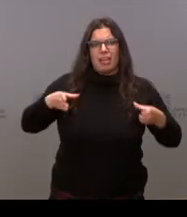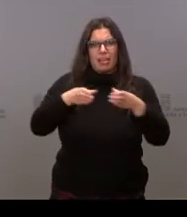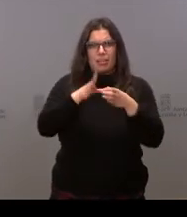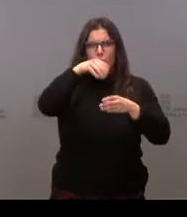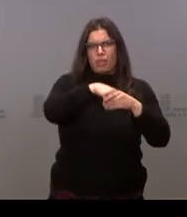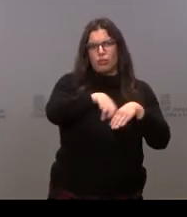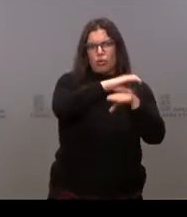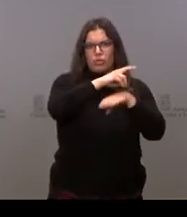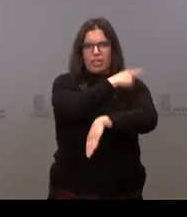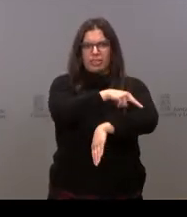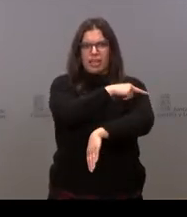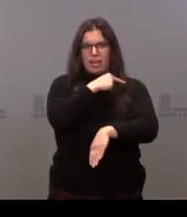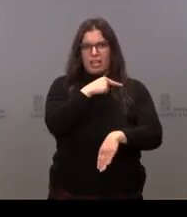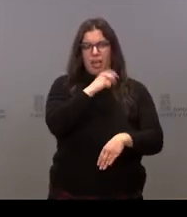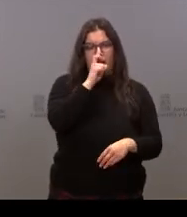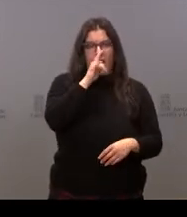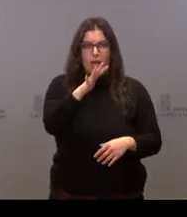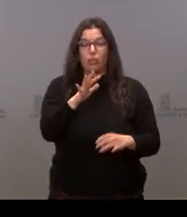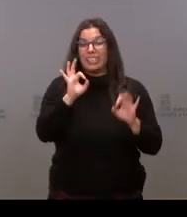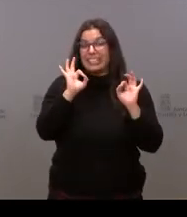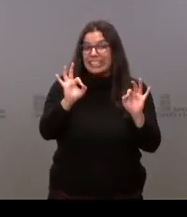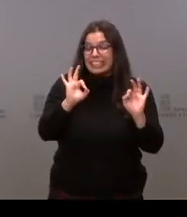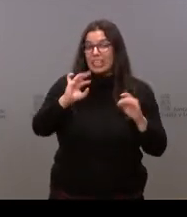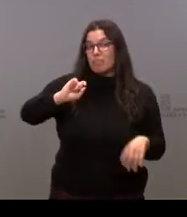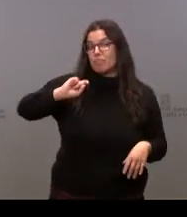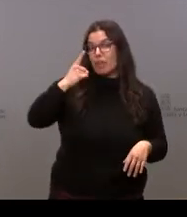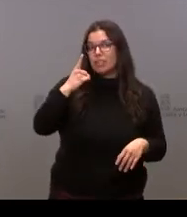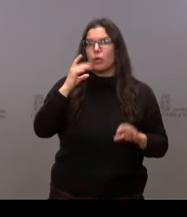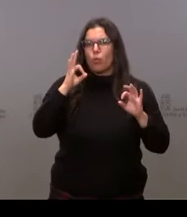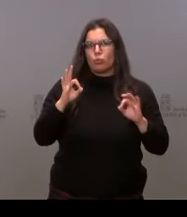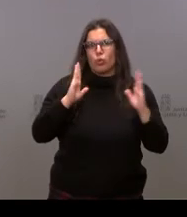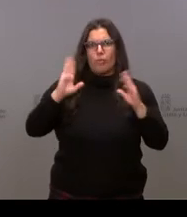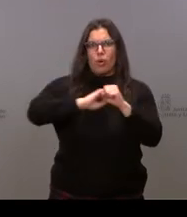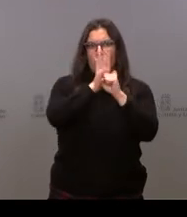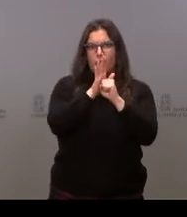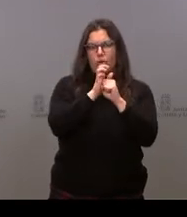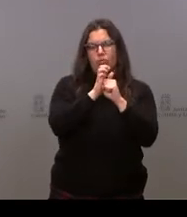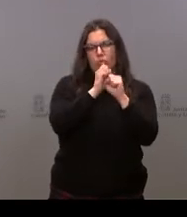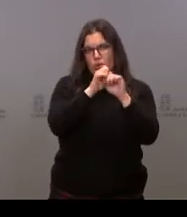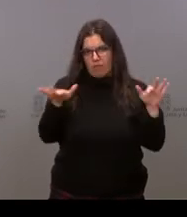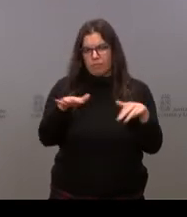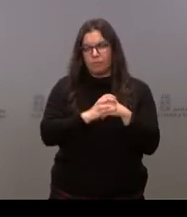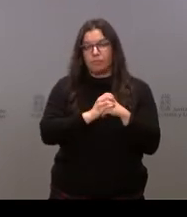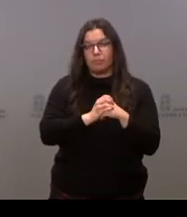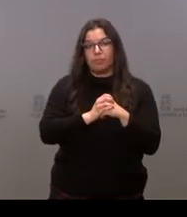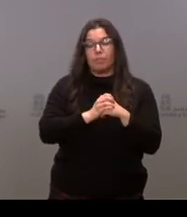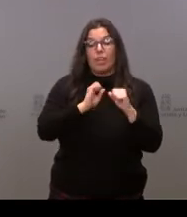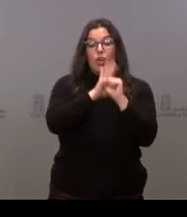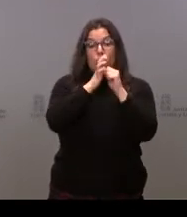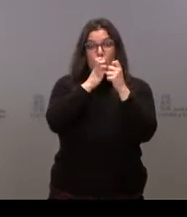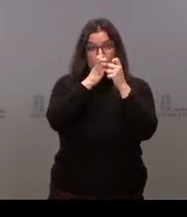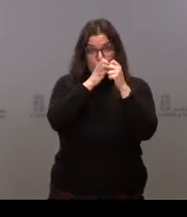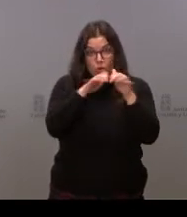consejería de sanidad en los últimos años y muy especialmente durante la pandemia la lucha contra la pandemia es una